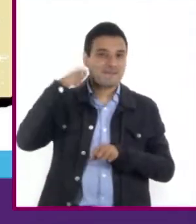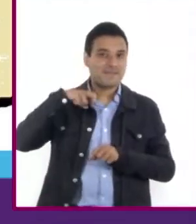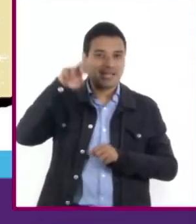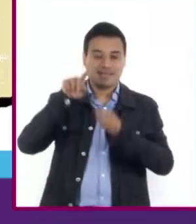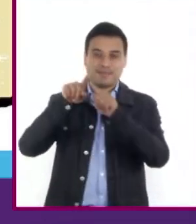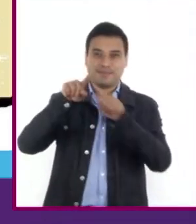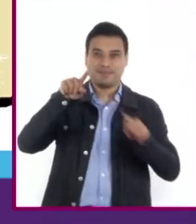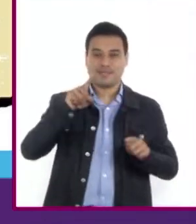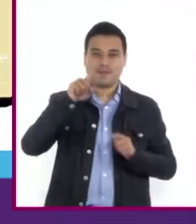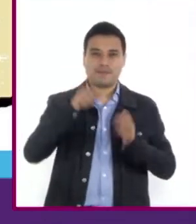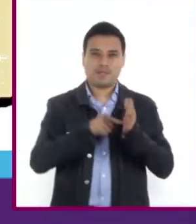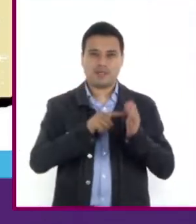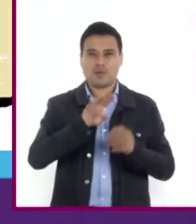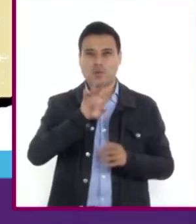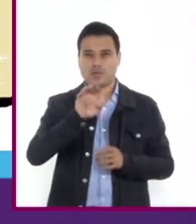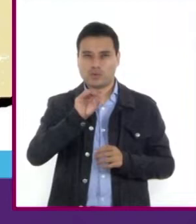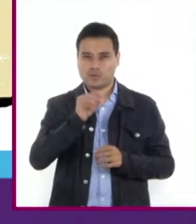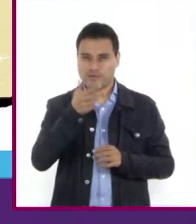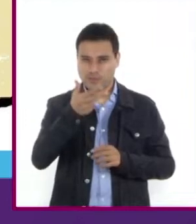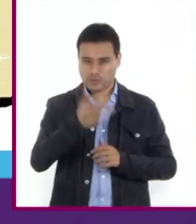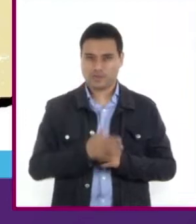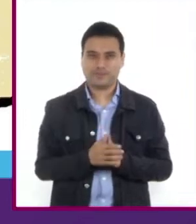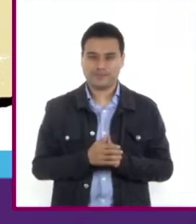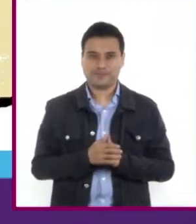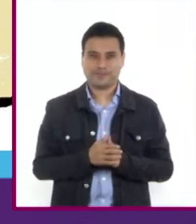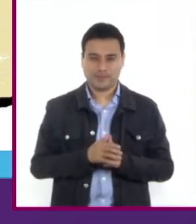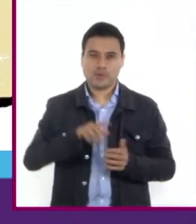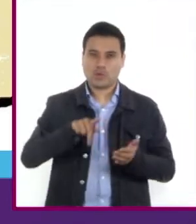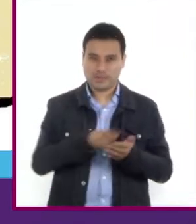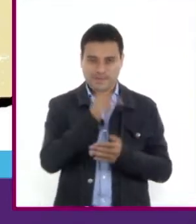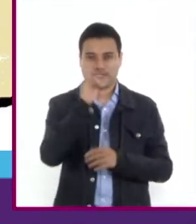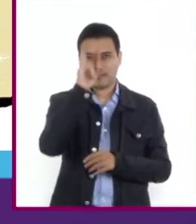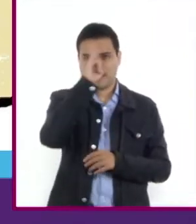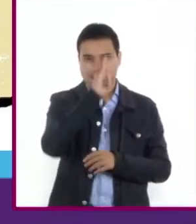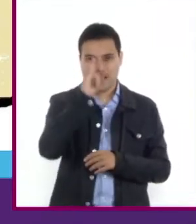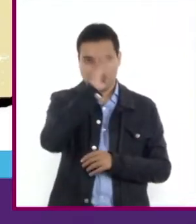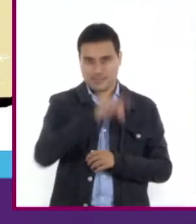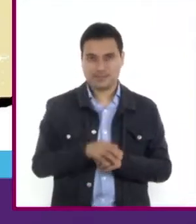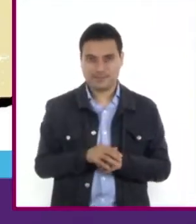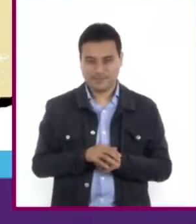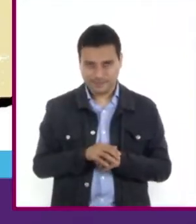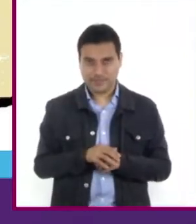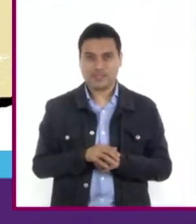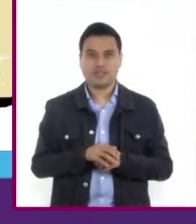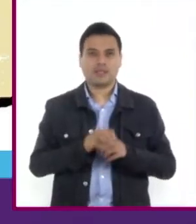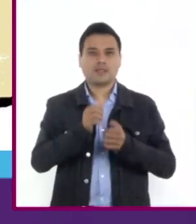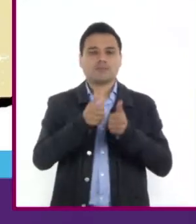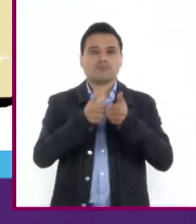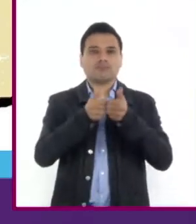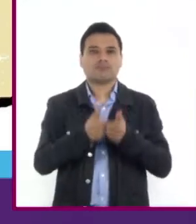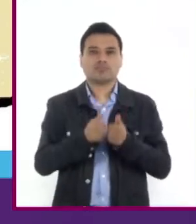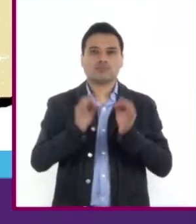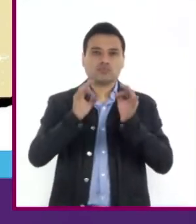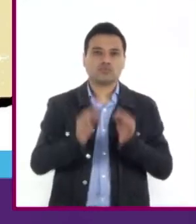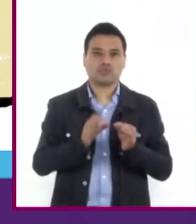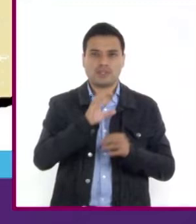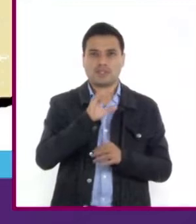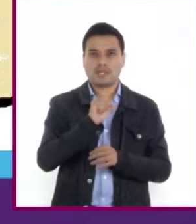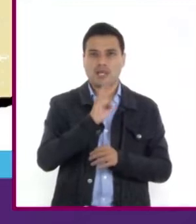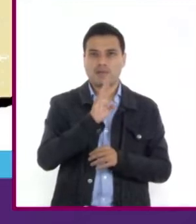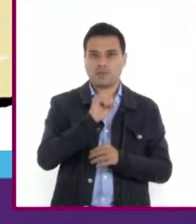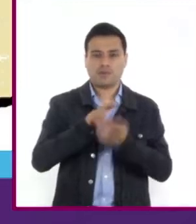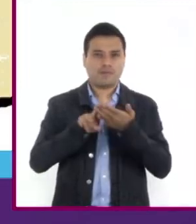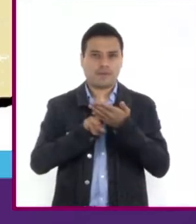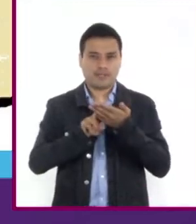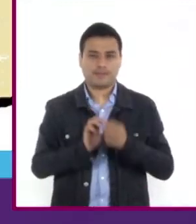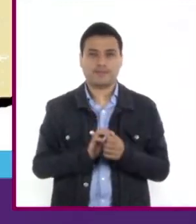en 1498. De nuevo pasó por Canarias y esta vez se detuvo en Cabo Verde para llegar